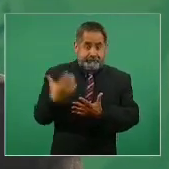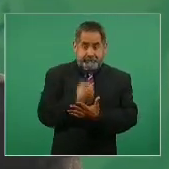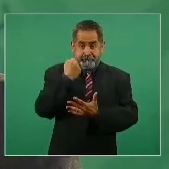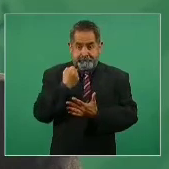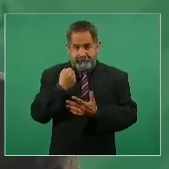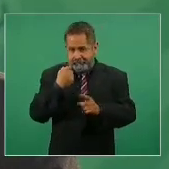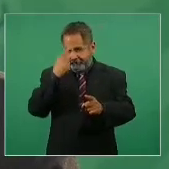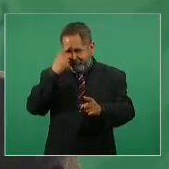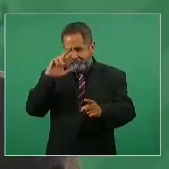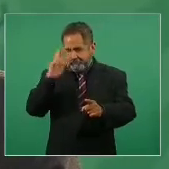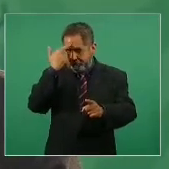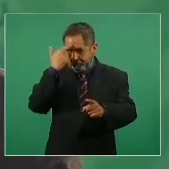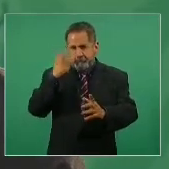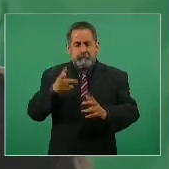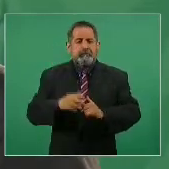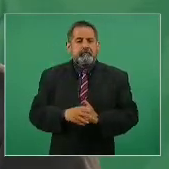Pino Suárez también,